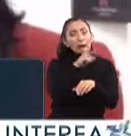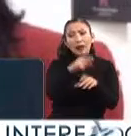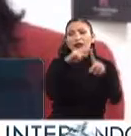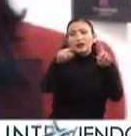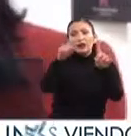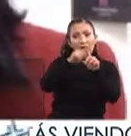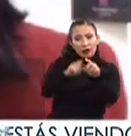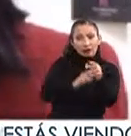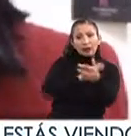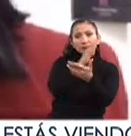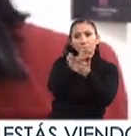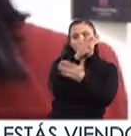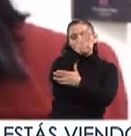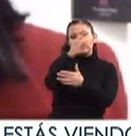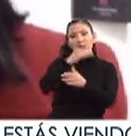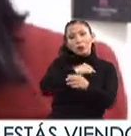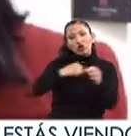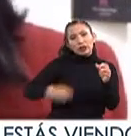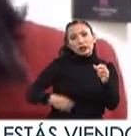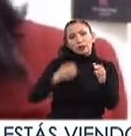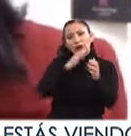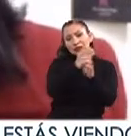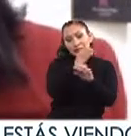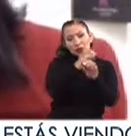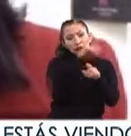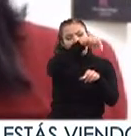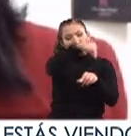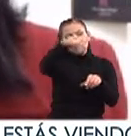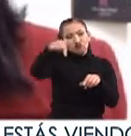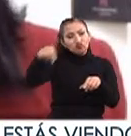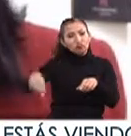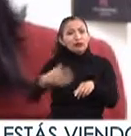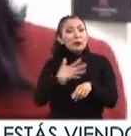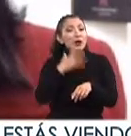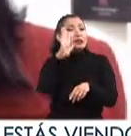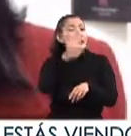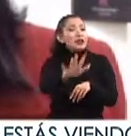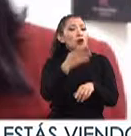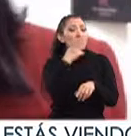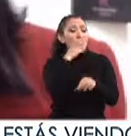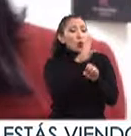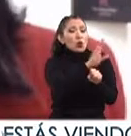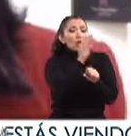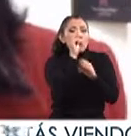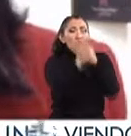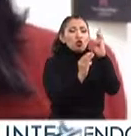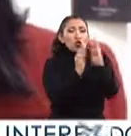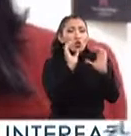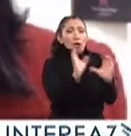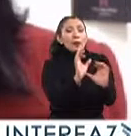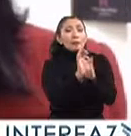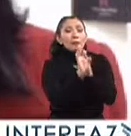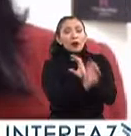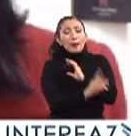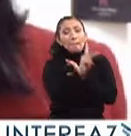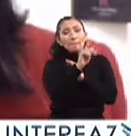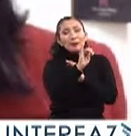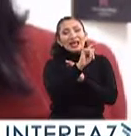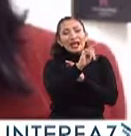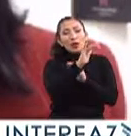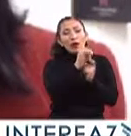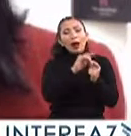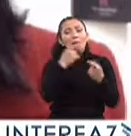a diferentes municipios del estado. Y tenemos 5 patrimonios mundiales. Por ejemplo, la pirecua, la